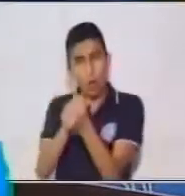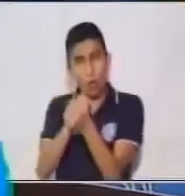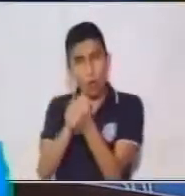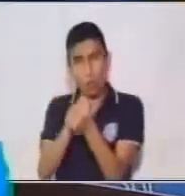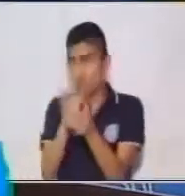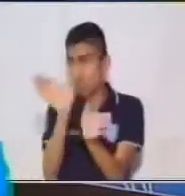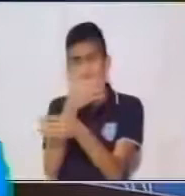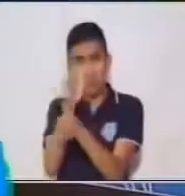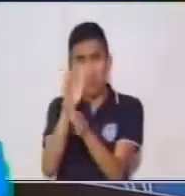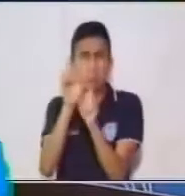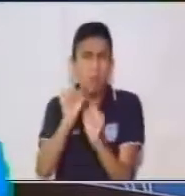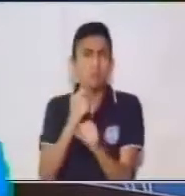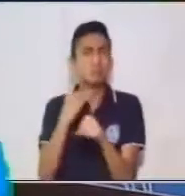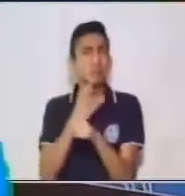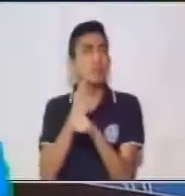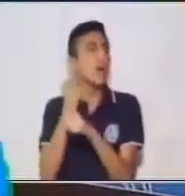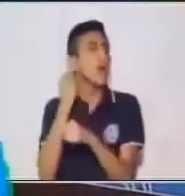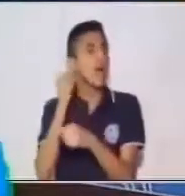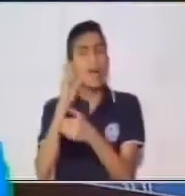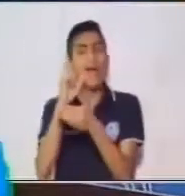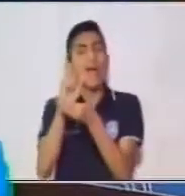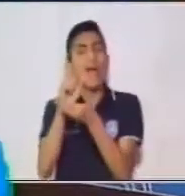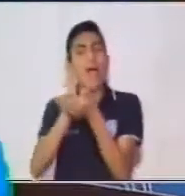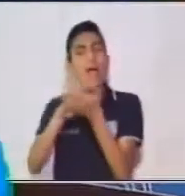lo haré con gel.